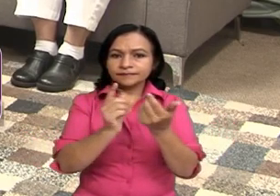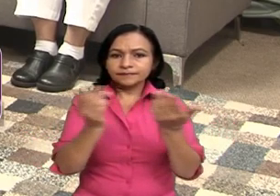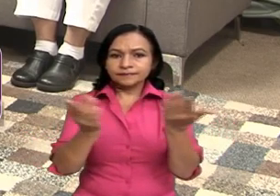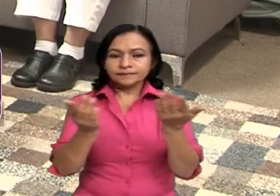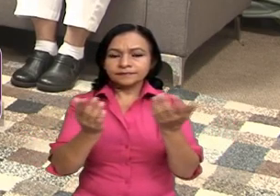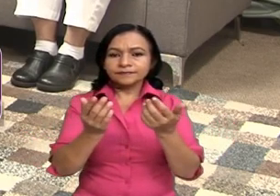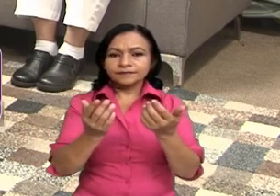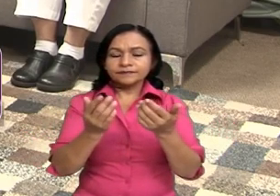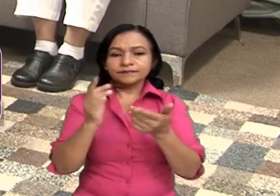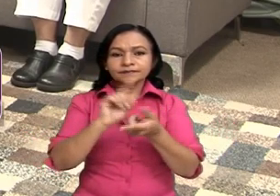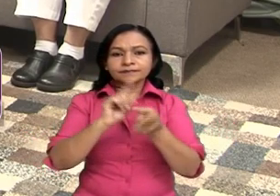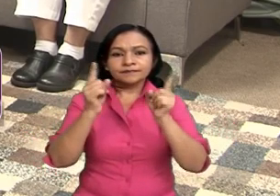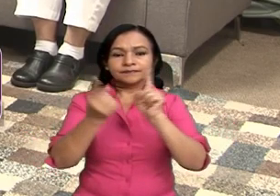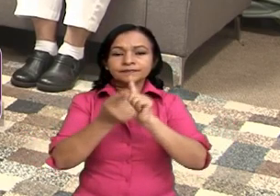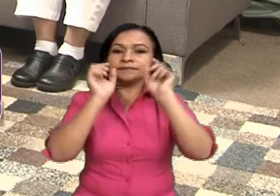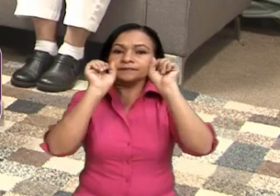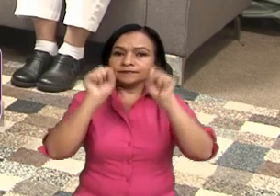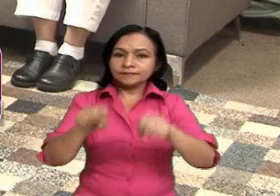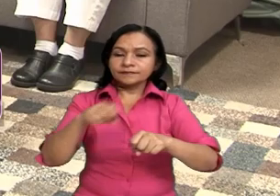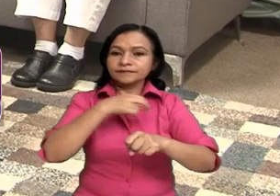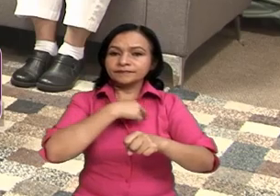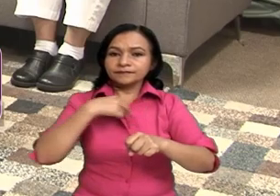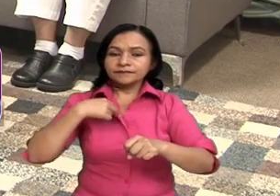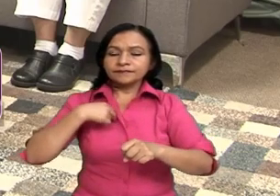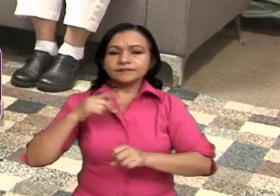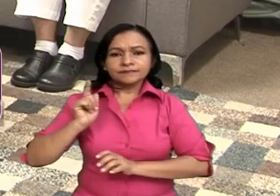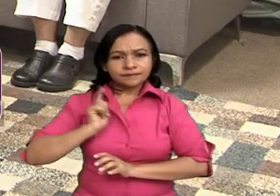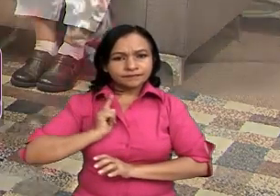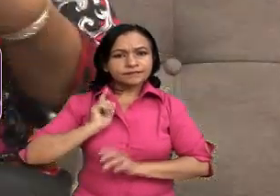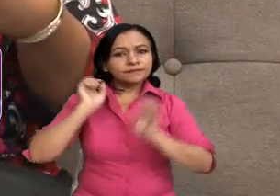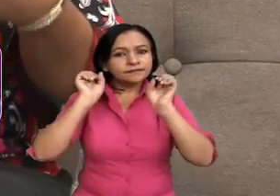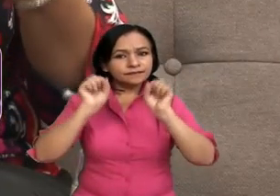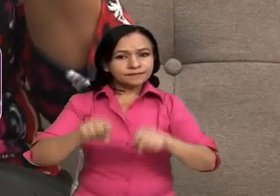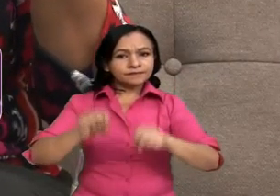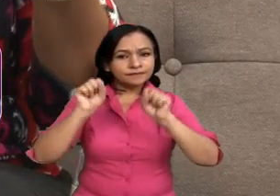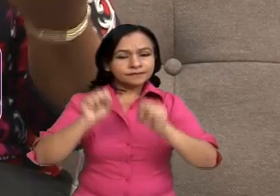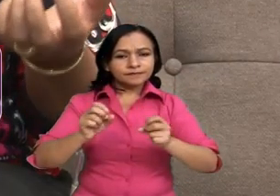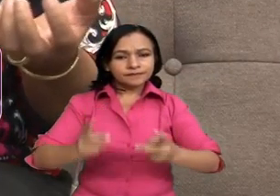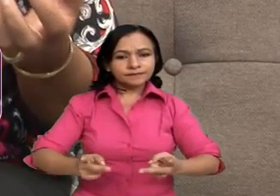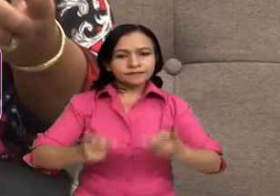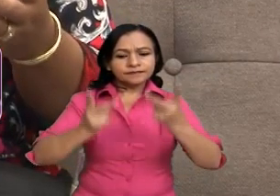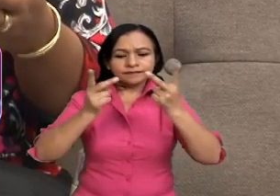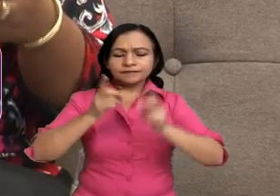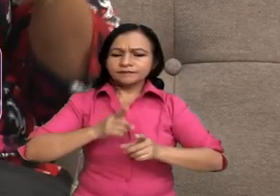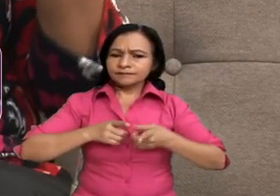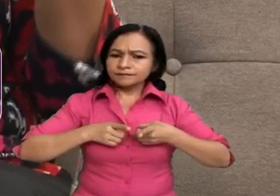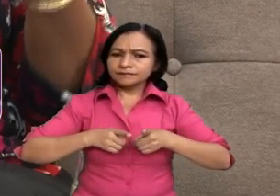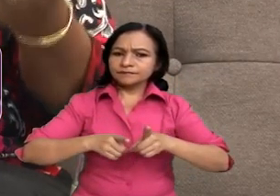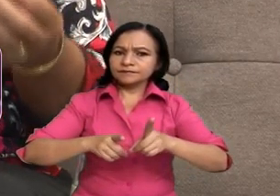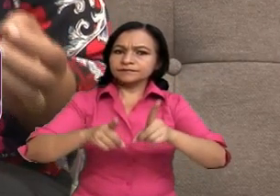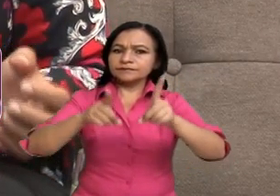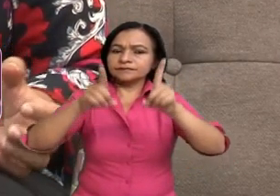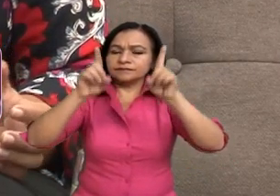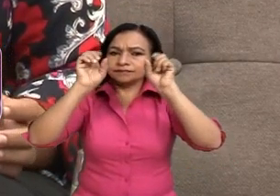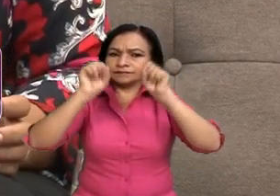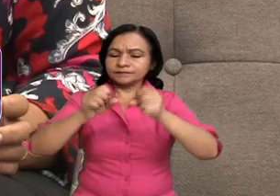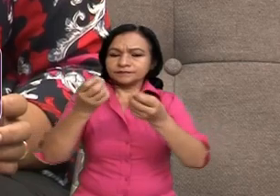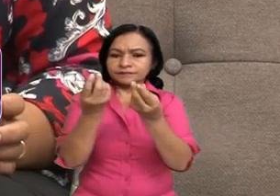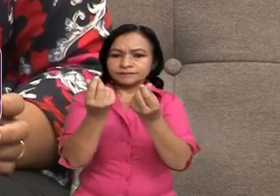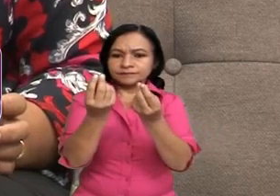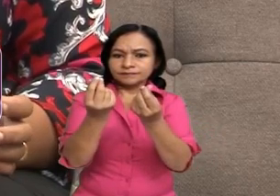a ese traslado de capacidades para tener una vida más digna, tener la posibilidad de generarse